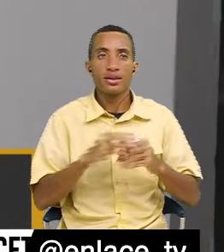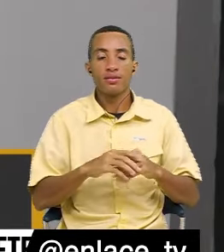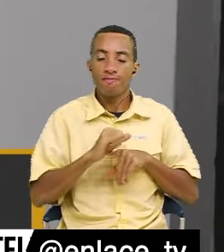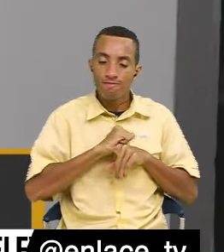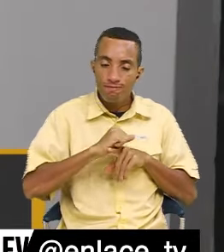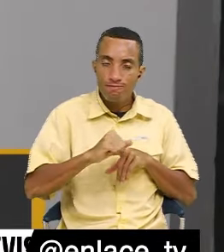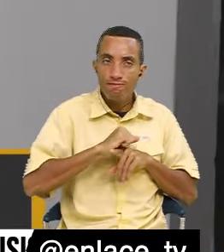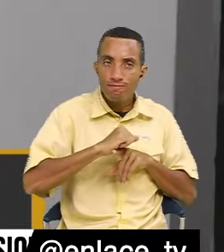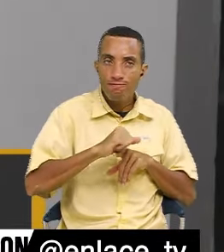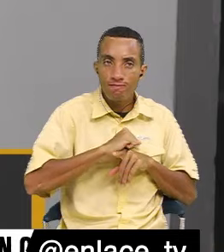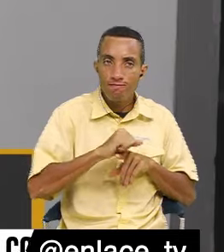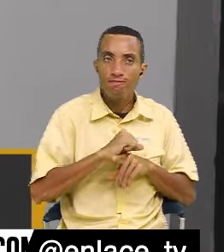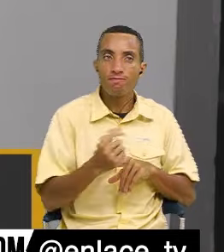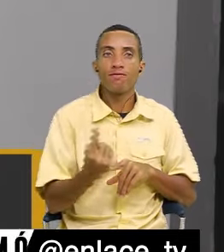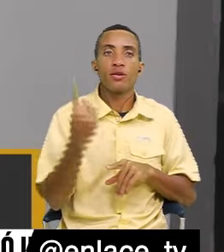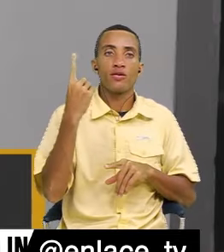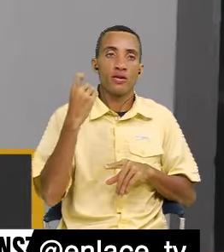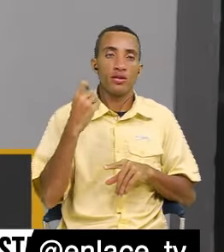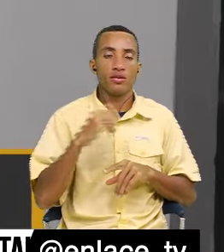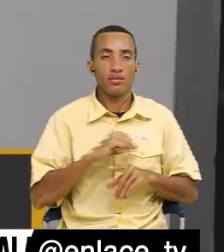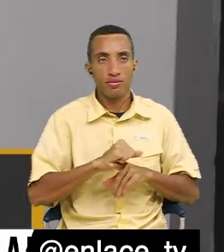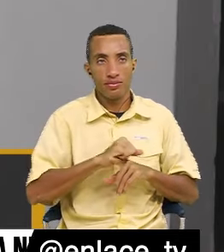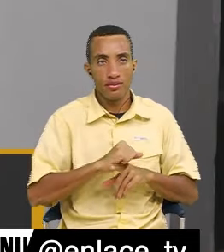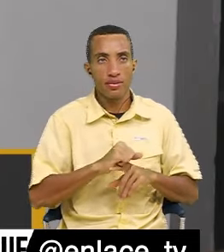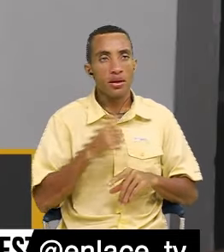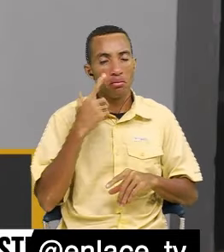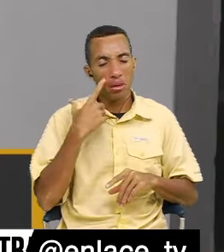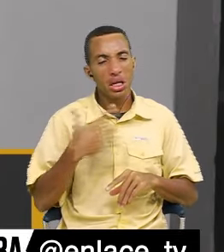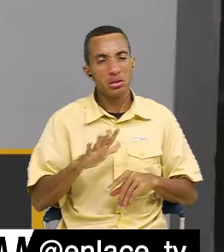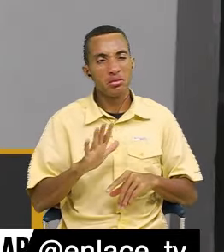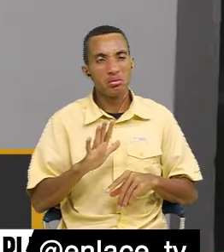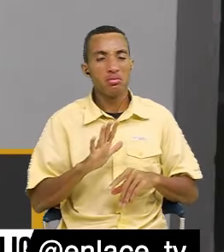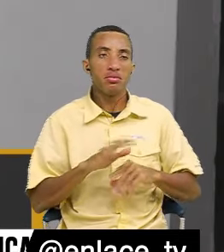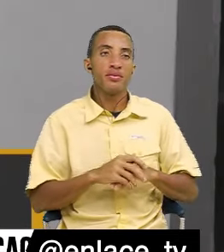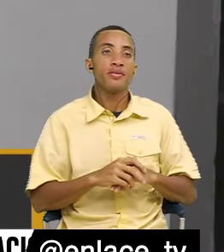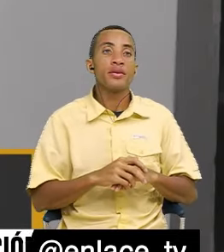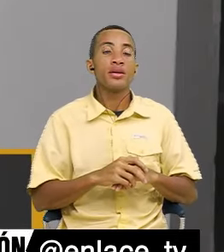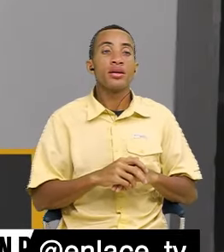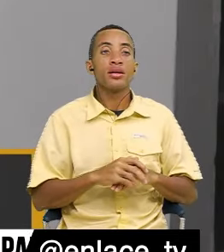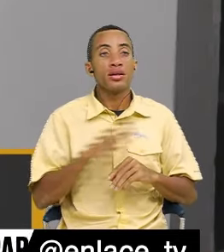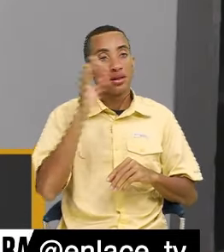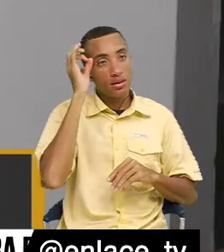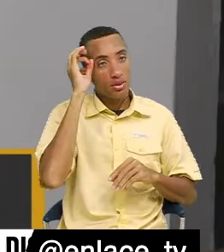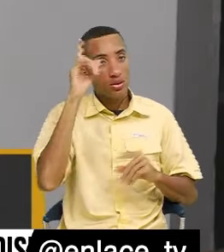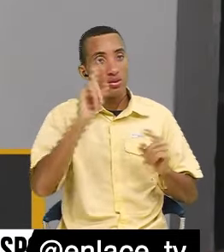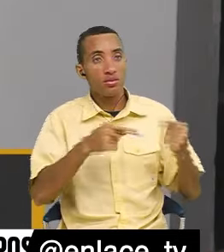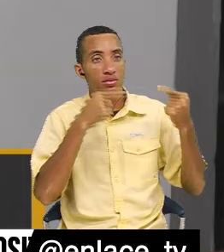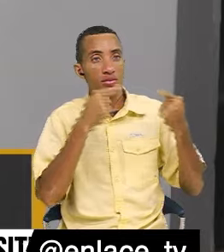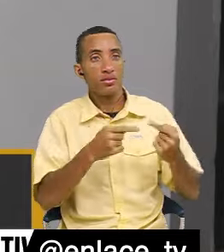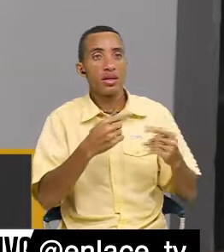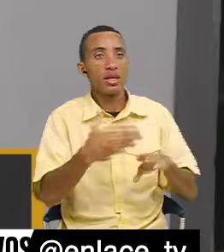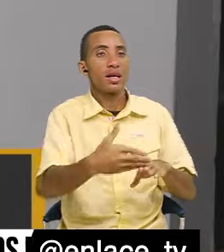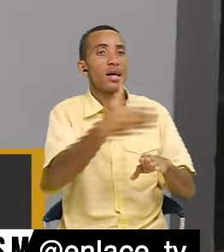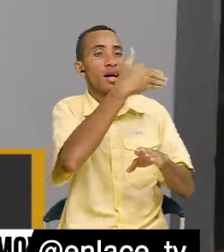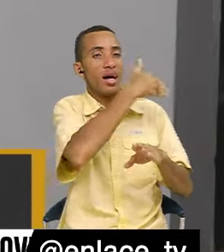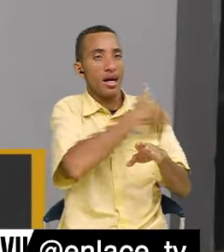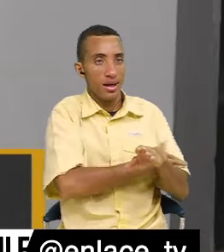entrenamiento, falta mucho por recorrer. Me parece que cuando vaya a haber campeonatos así debe ser con más